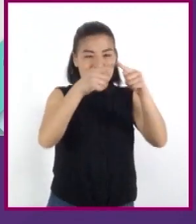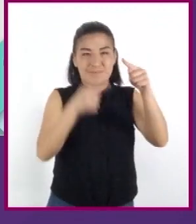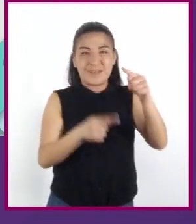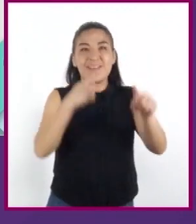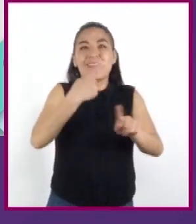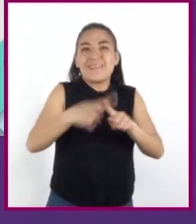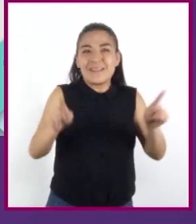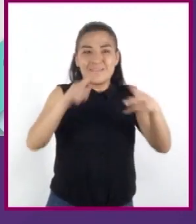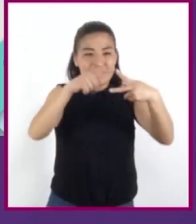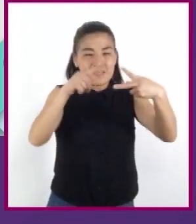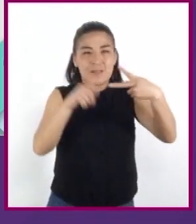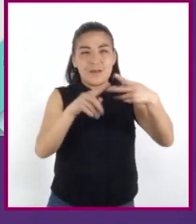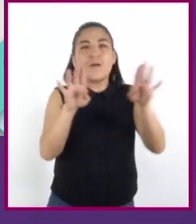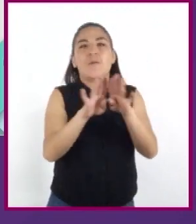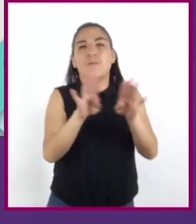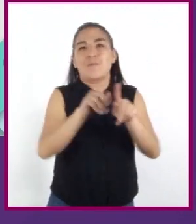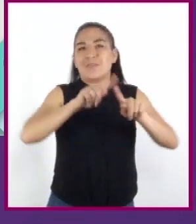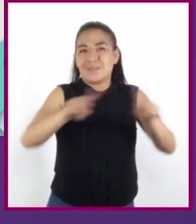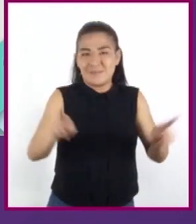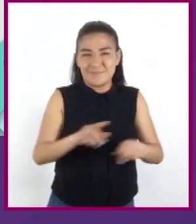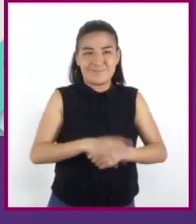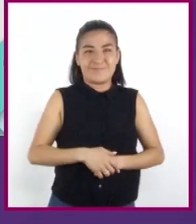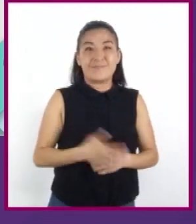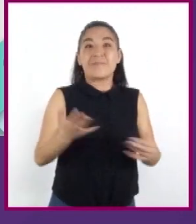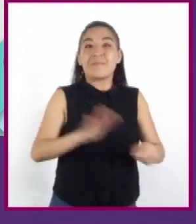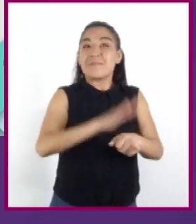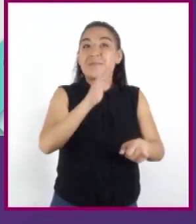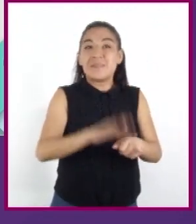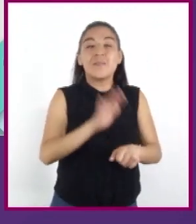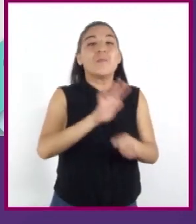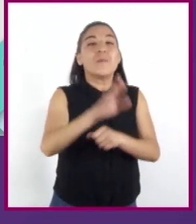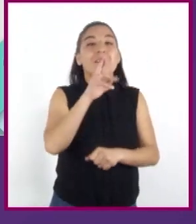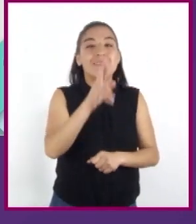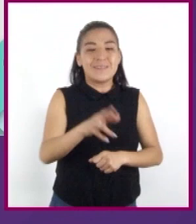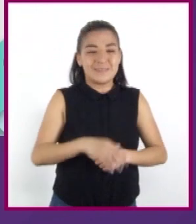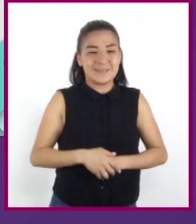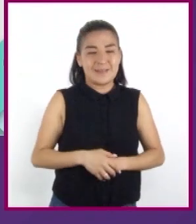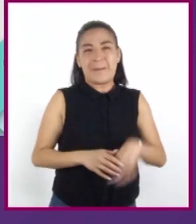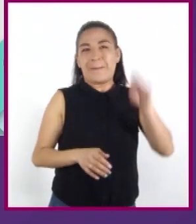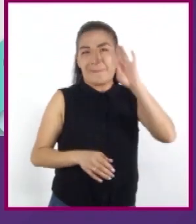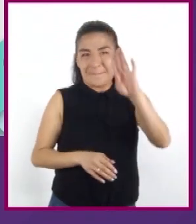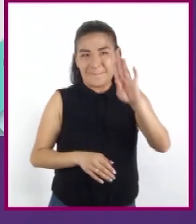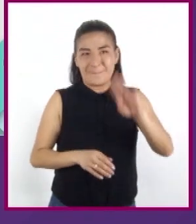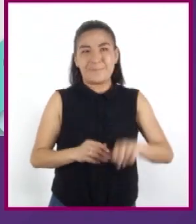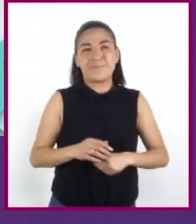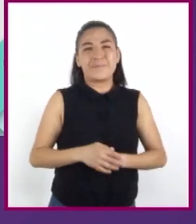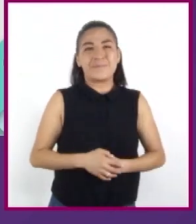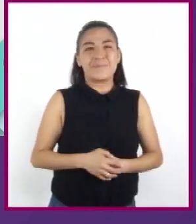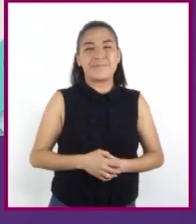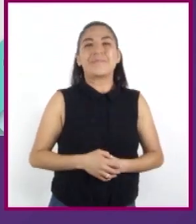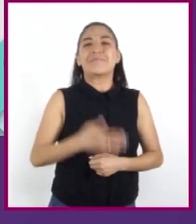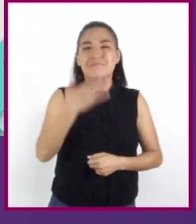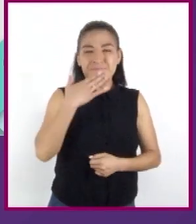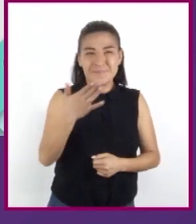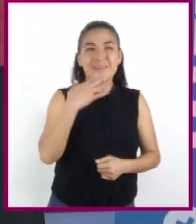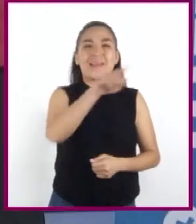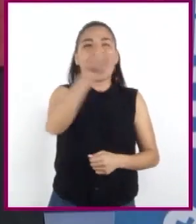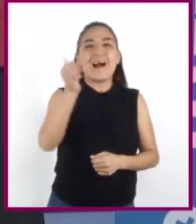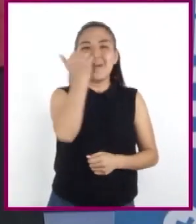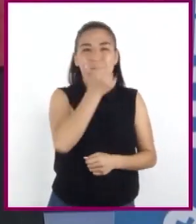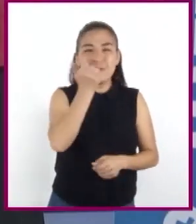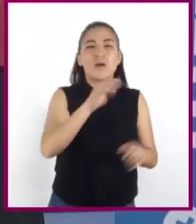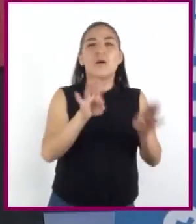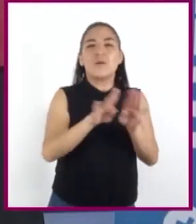será diferente. Y el resultado correcto es el inciso B. Bien, alumnas y alumnos,